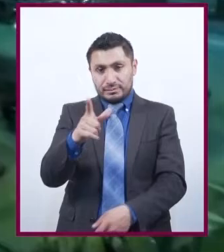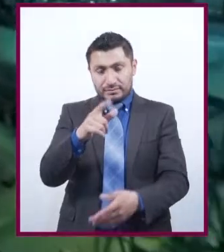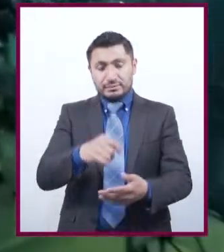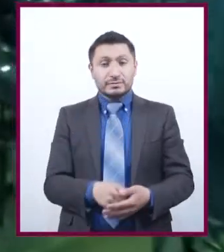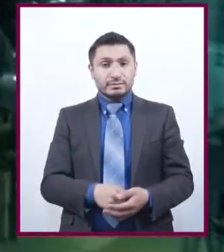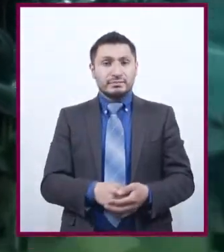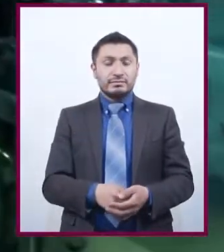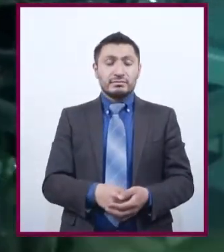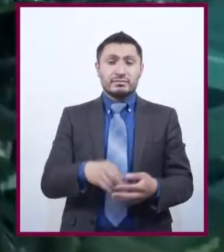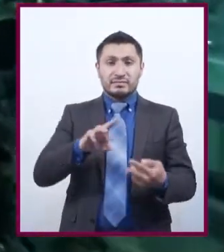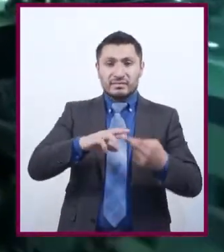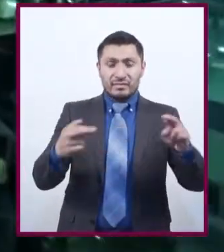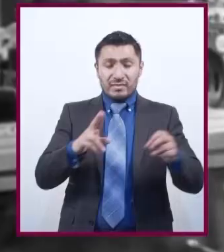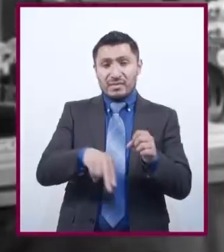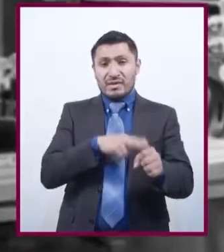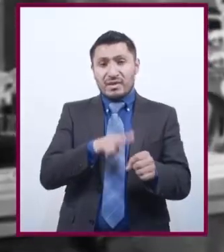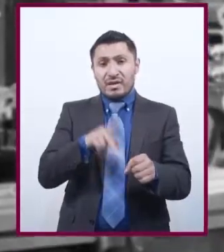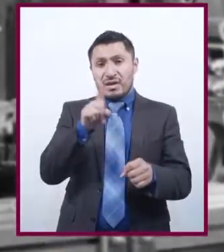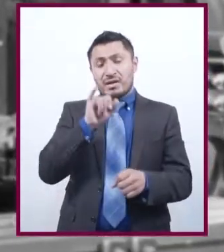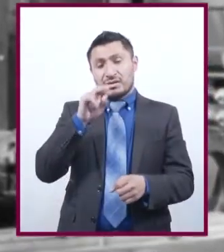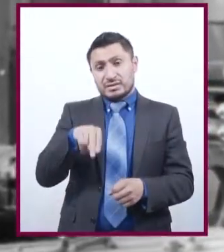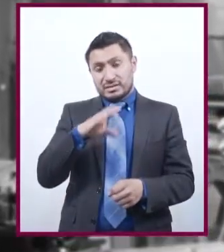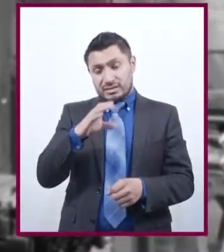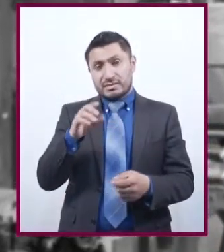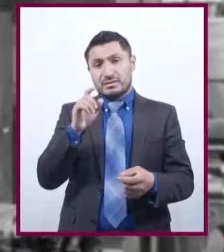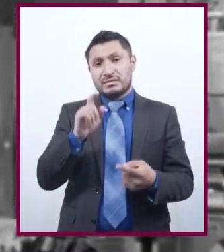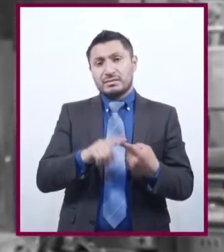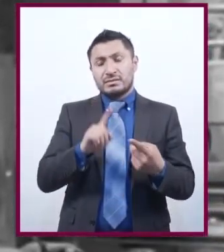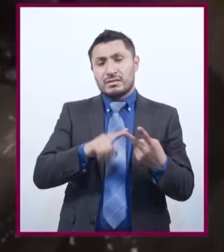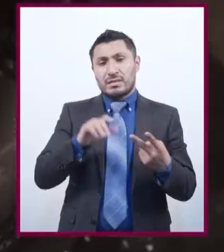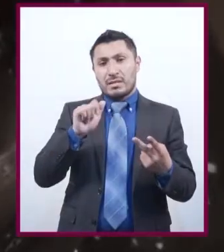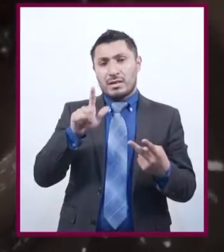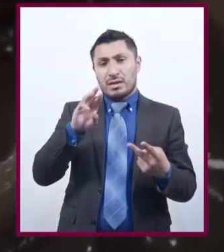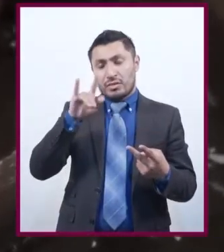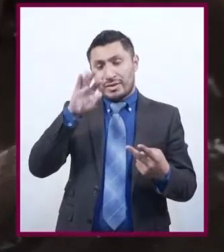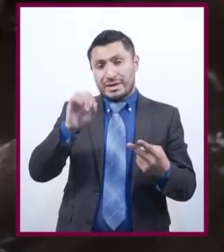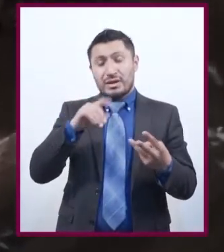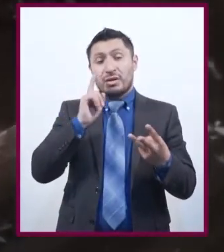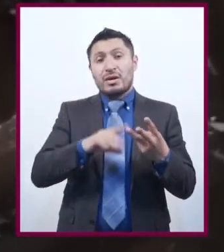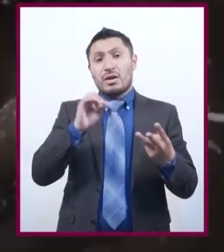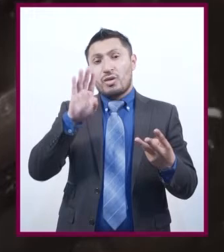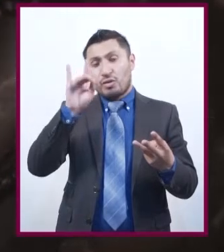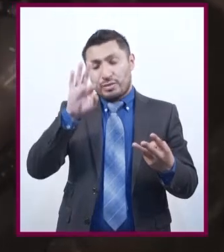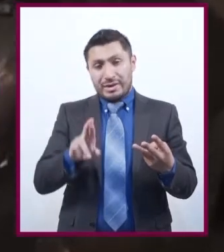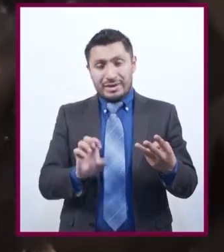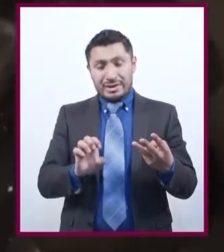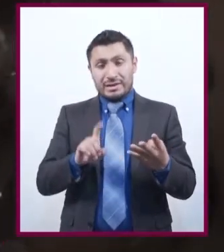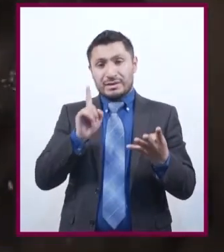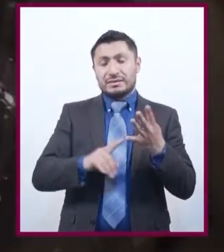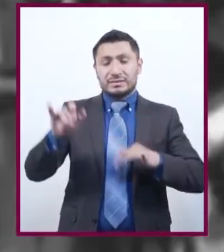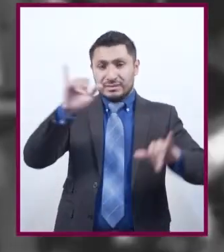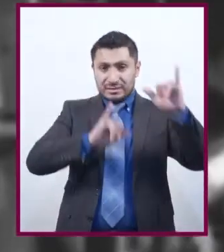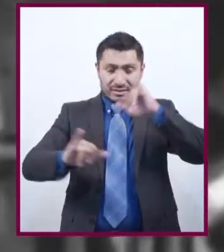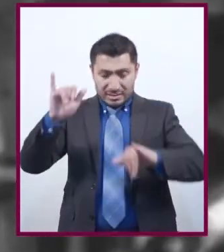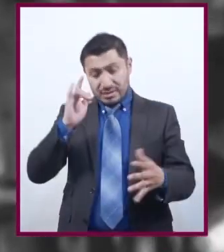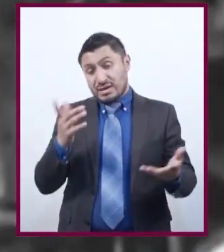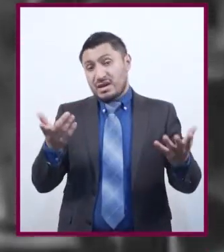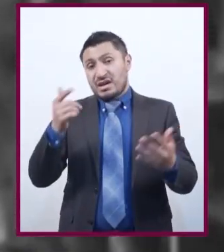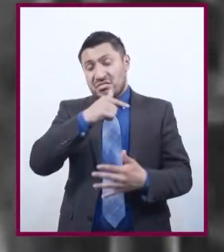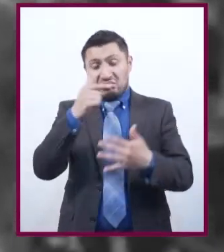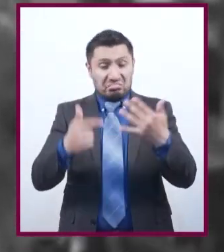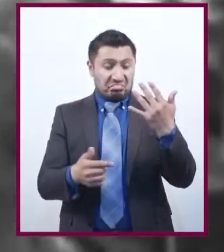energía eléctrica a recursos naturales como el zinc el aluminio y el cobre a productos químicos como colorantes